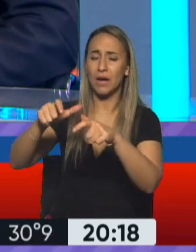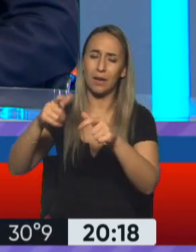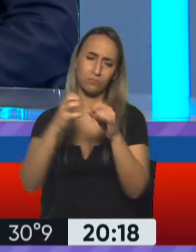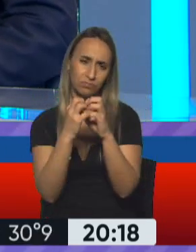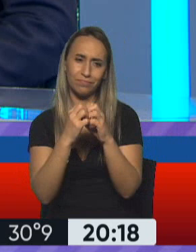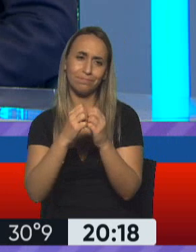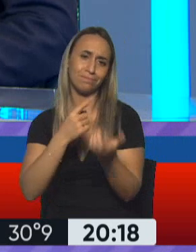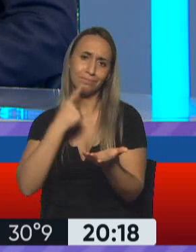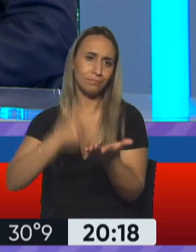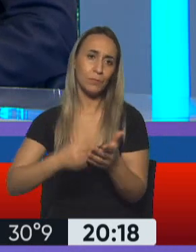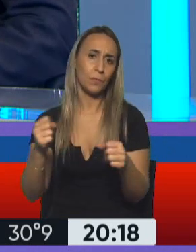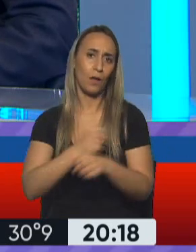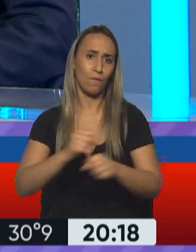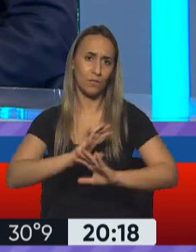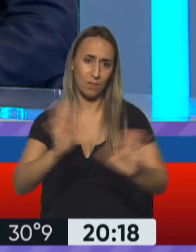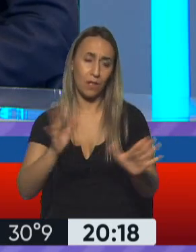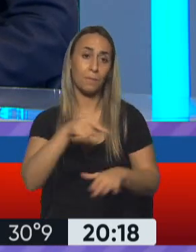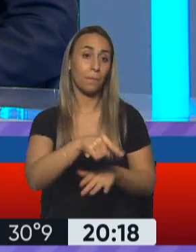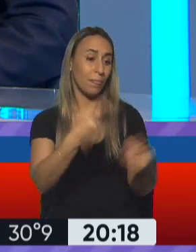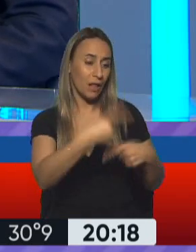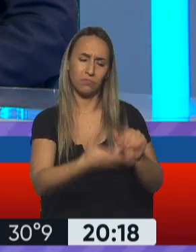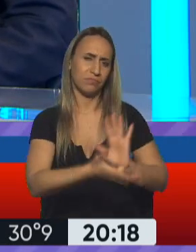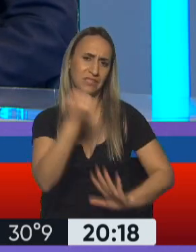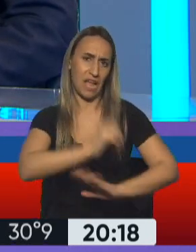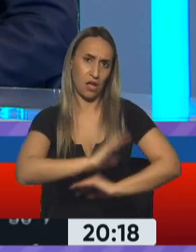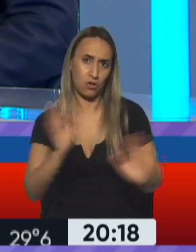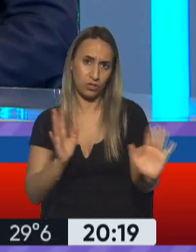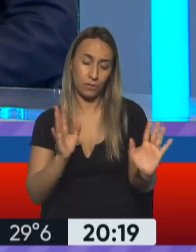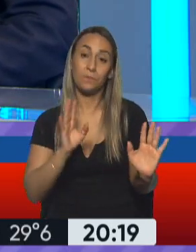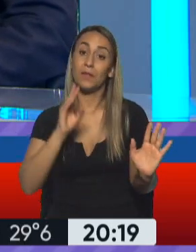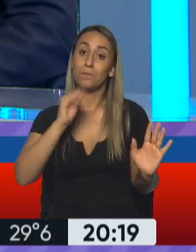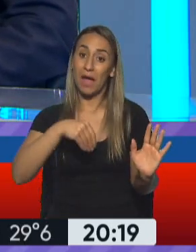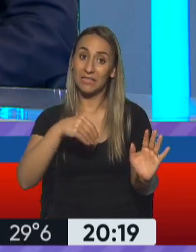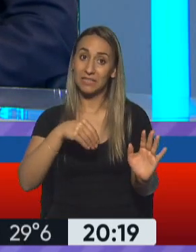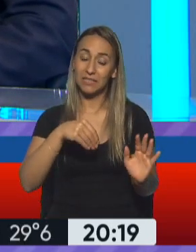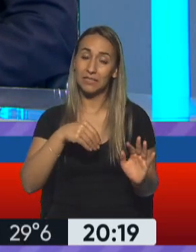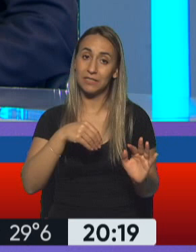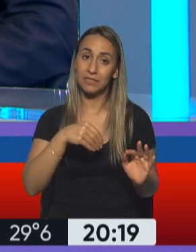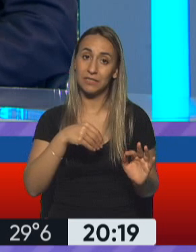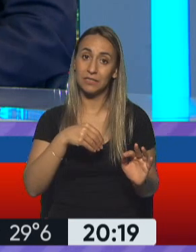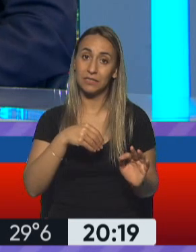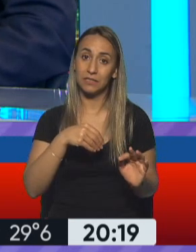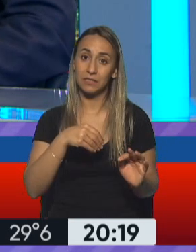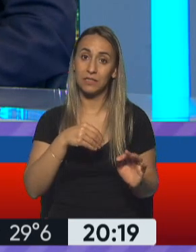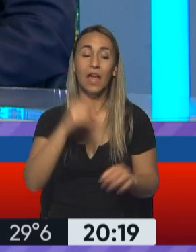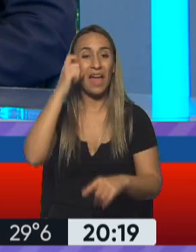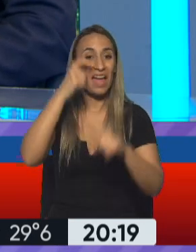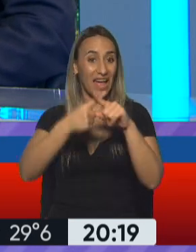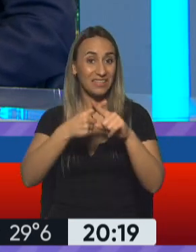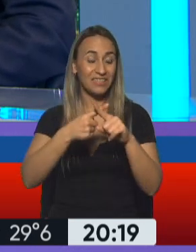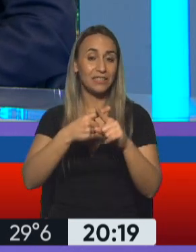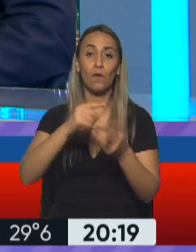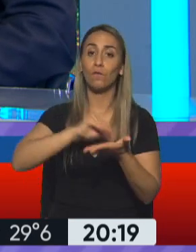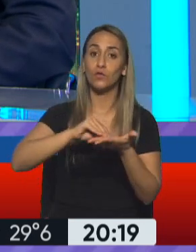ese procesamiento, el embargo, y además incluyó en el procesamiento a una exfuncionaria